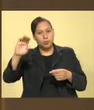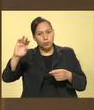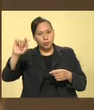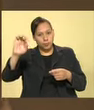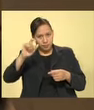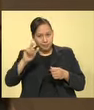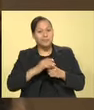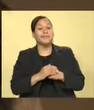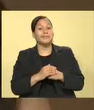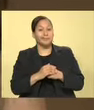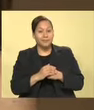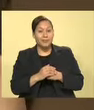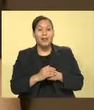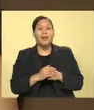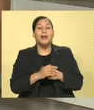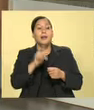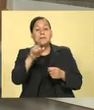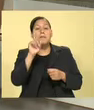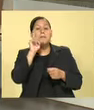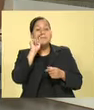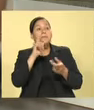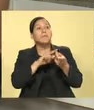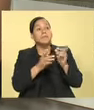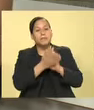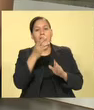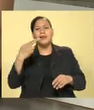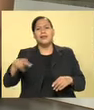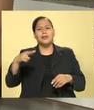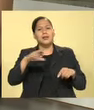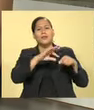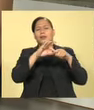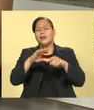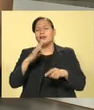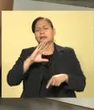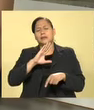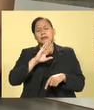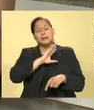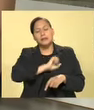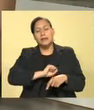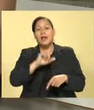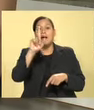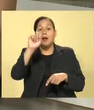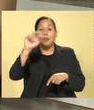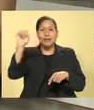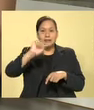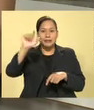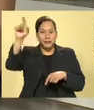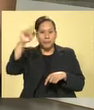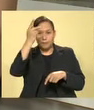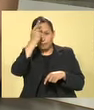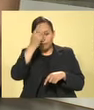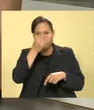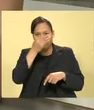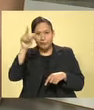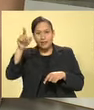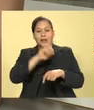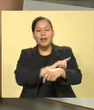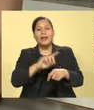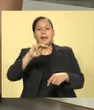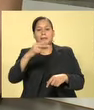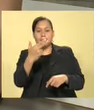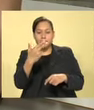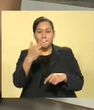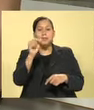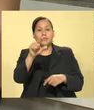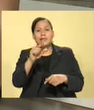www.datosabiertos.df.gov.mx. ¿Y dónde la vas a llevar mañana, Brendita? Ay, mañana un restaurante que me fascina, Agua y Sal, que está en Polanco, en la delegación Miguel